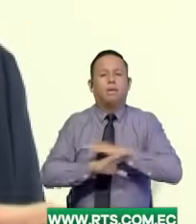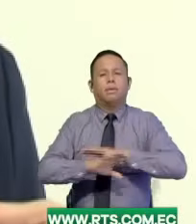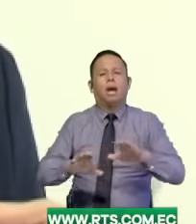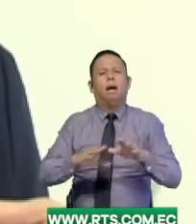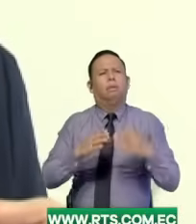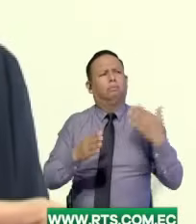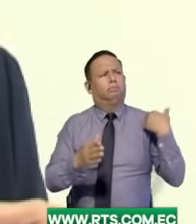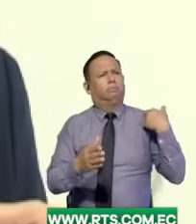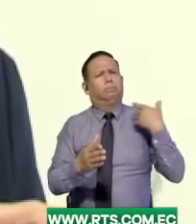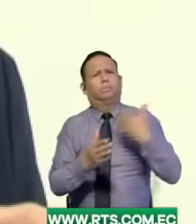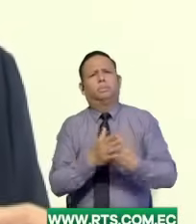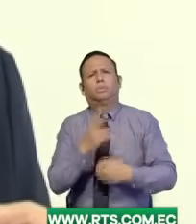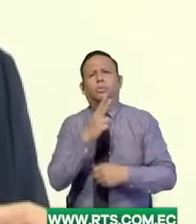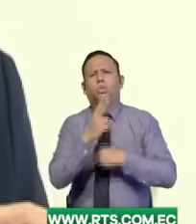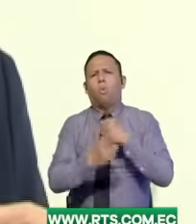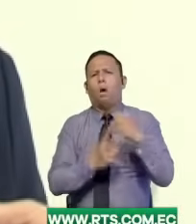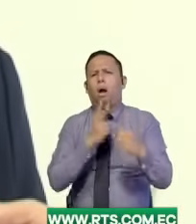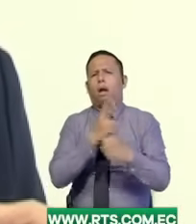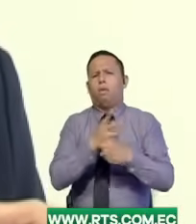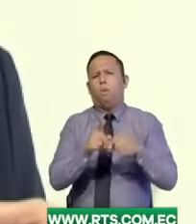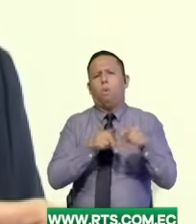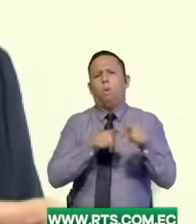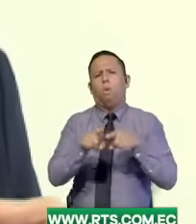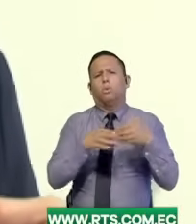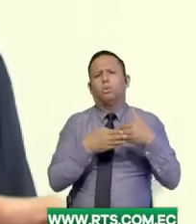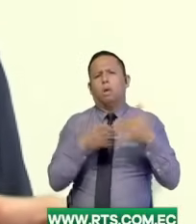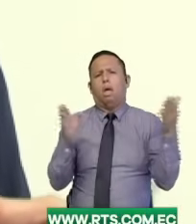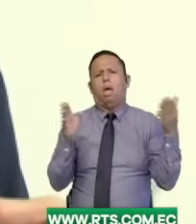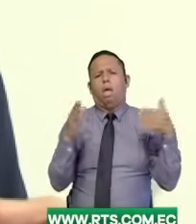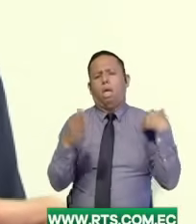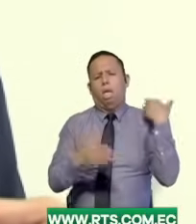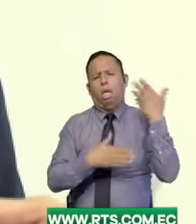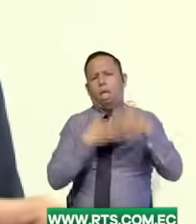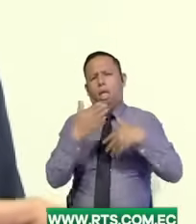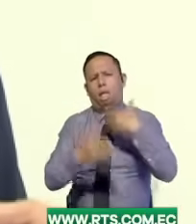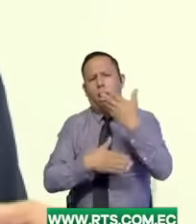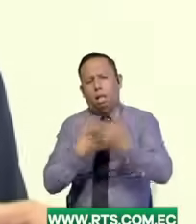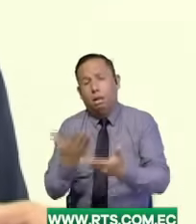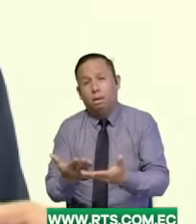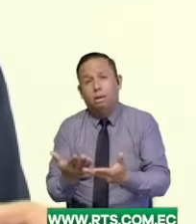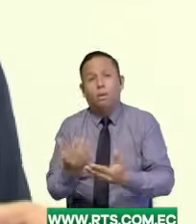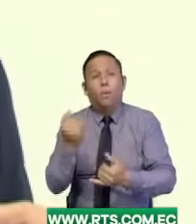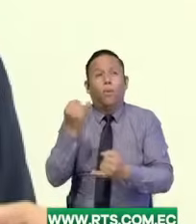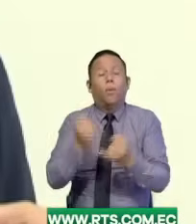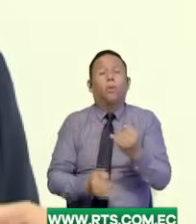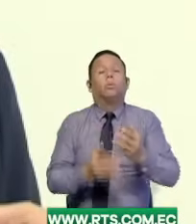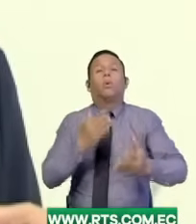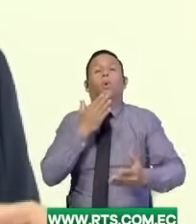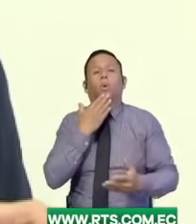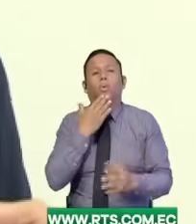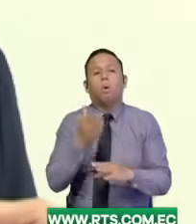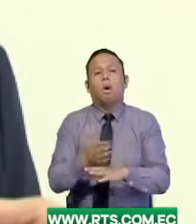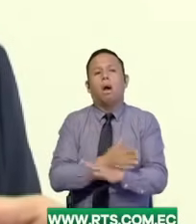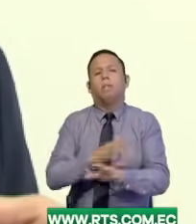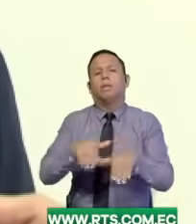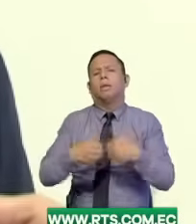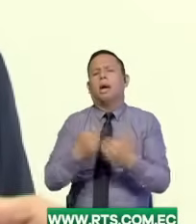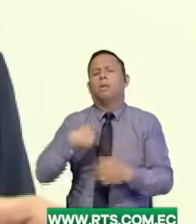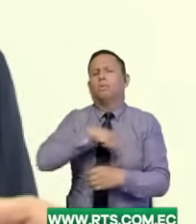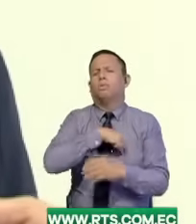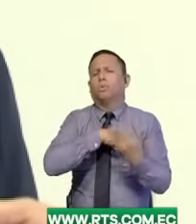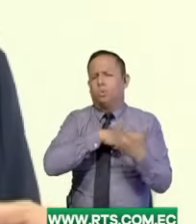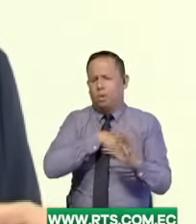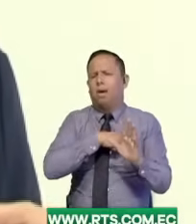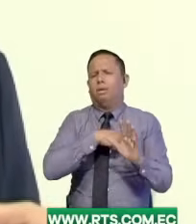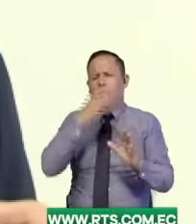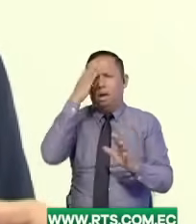empezó hace más de 2 años. Realmente las puntuaciones ya estaban en cierto punto a cuando nosotros asumimos como